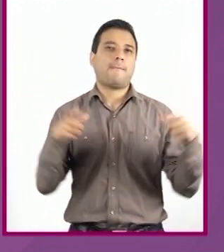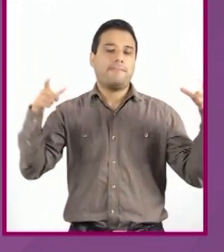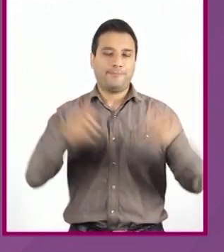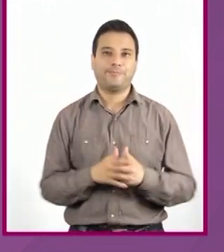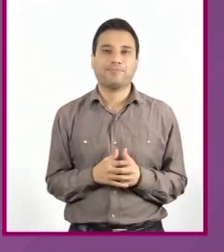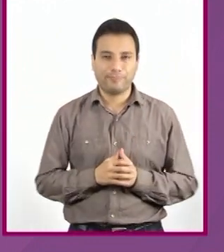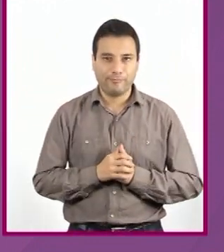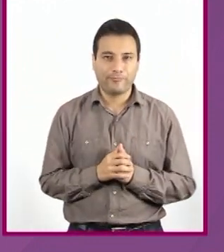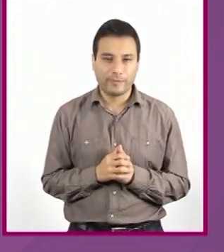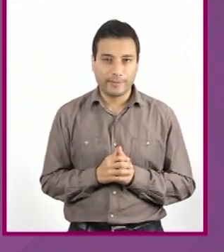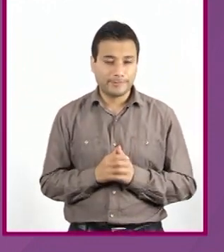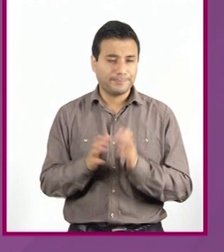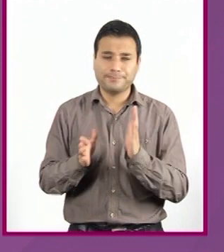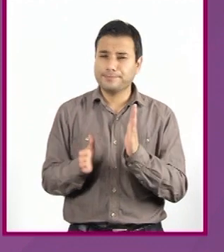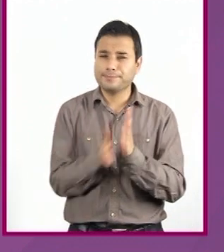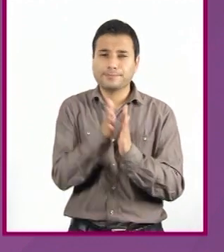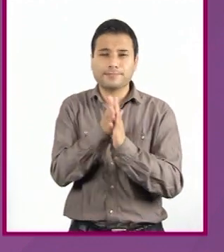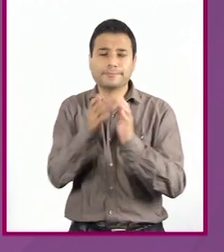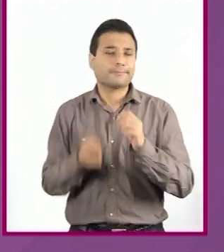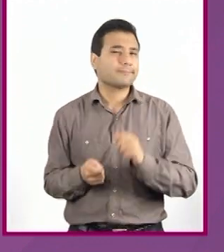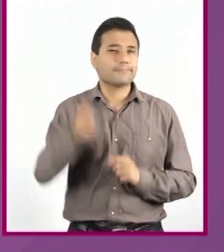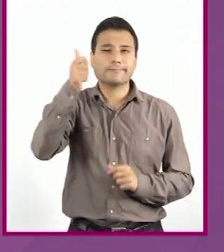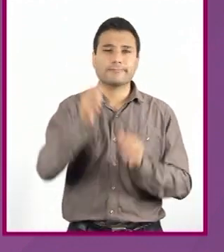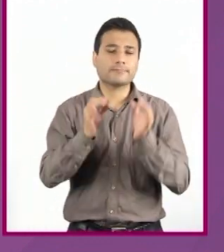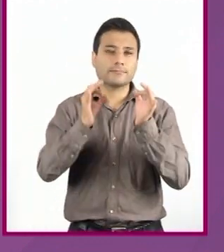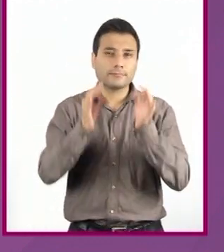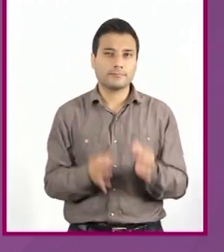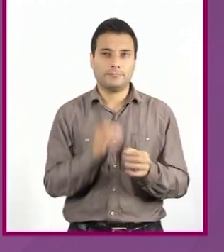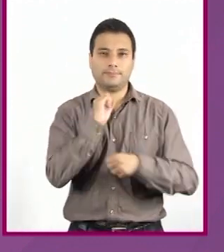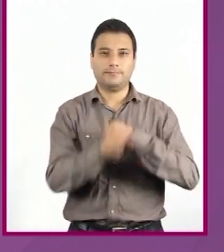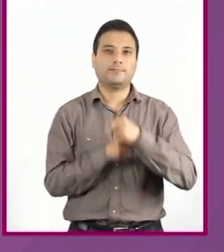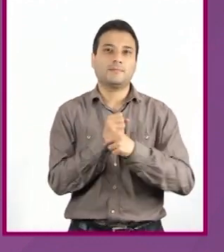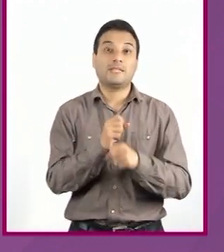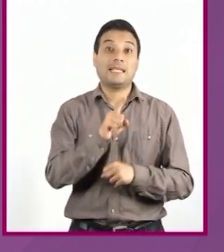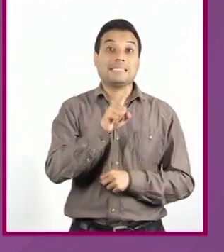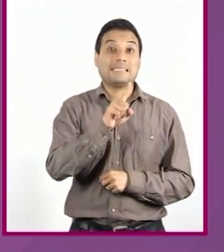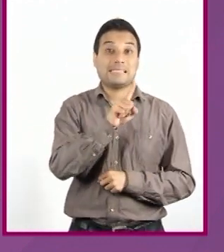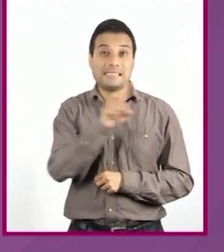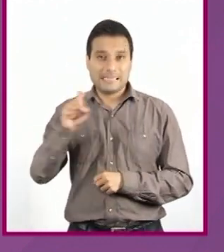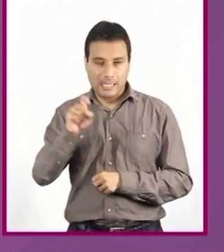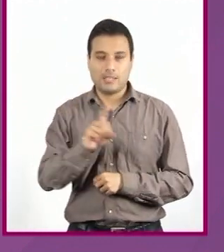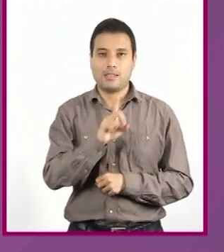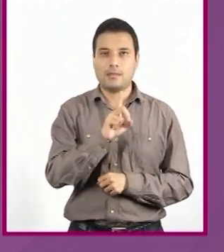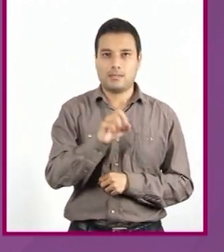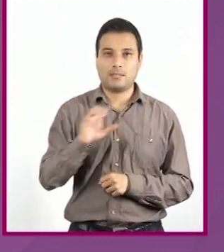Las primeras construcciones se remontan al año 100 de nuestra era.